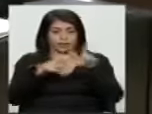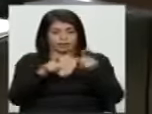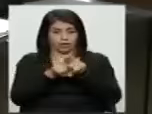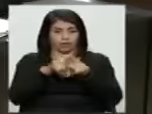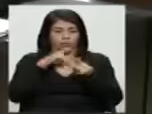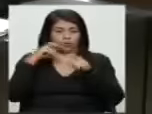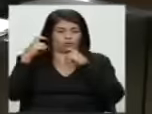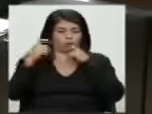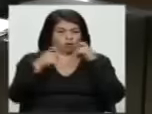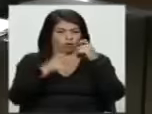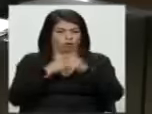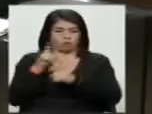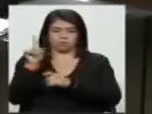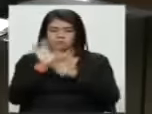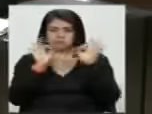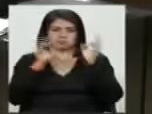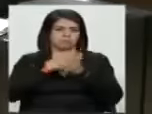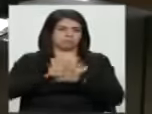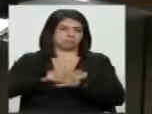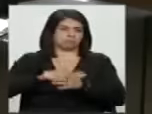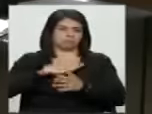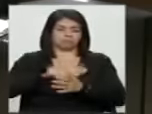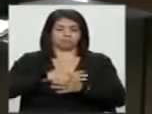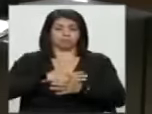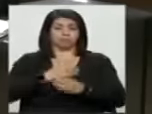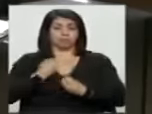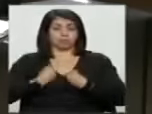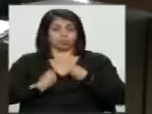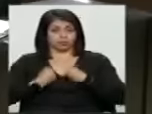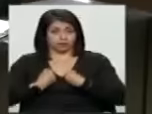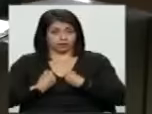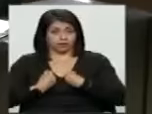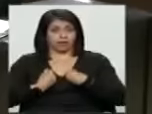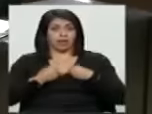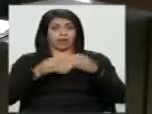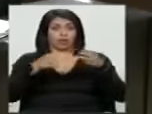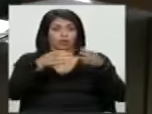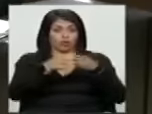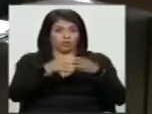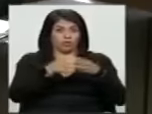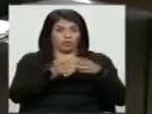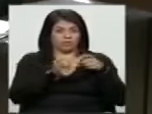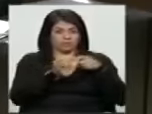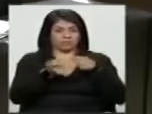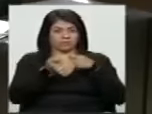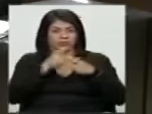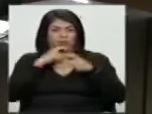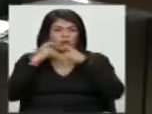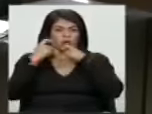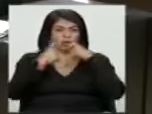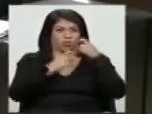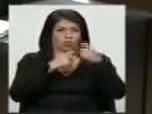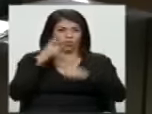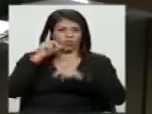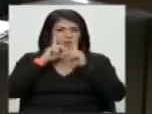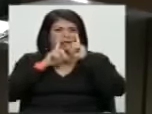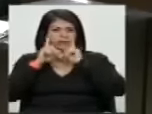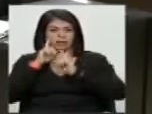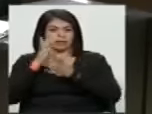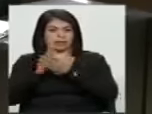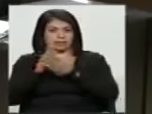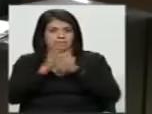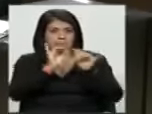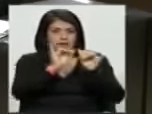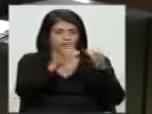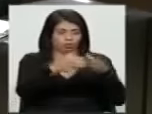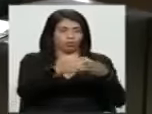odio, no debe preocuparse. Deben preocuparse los fascistas, los neofascistas y los odiadores de siempre.